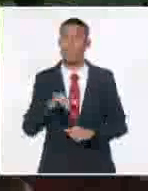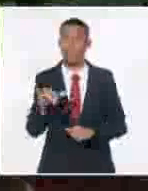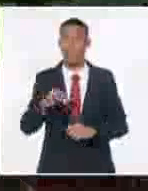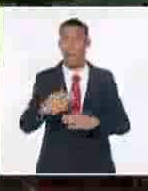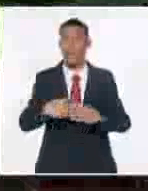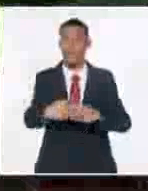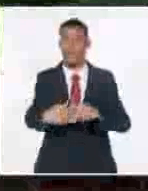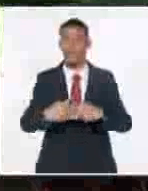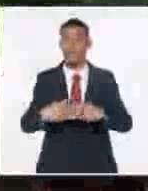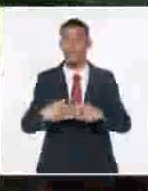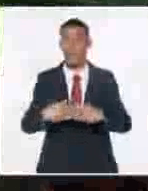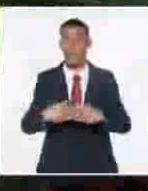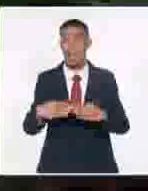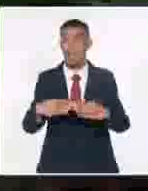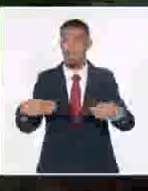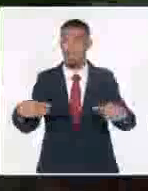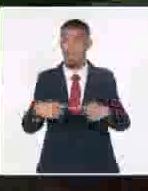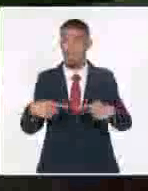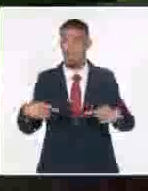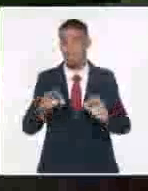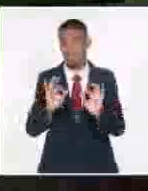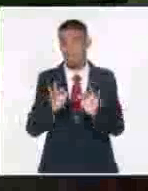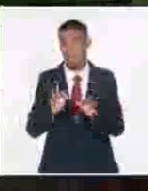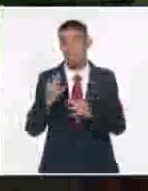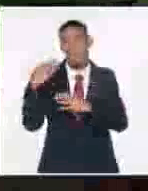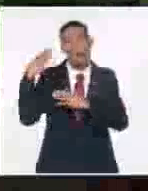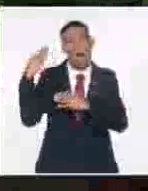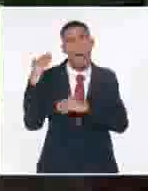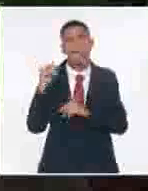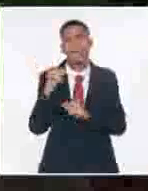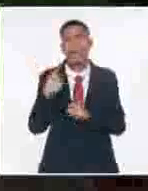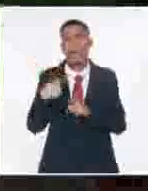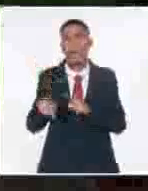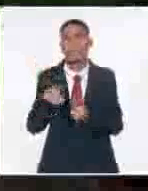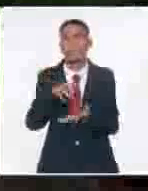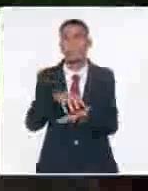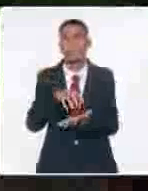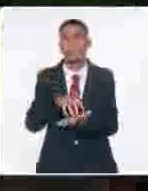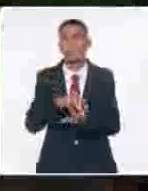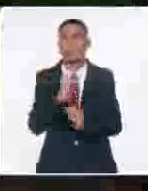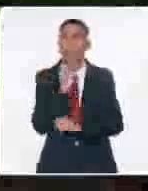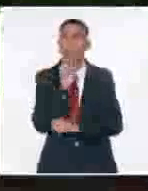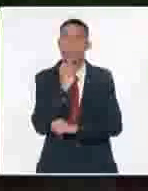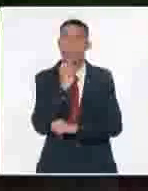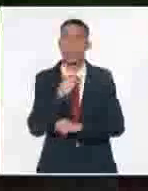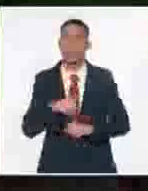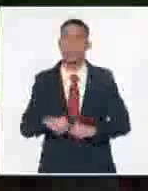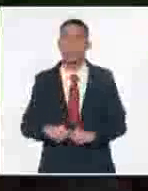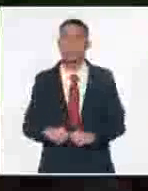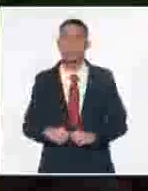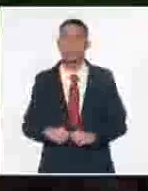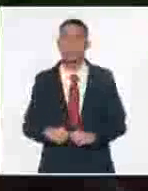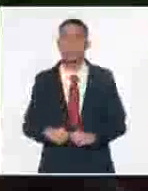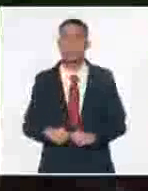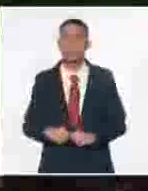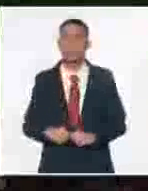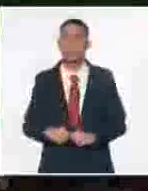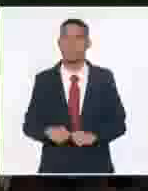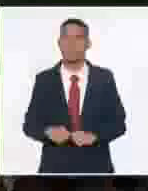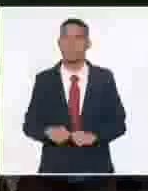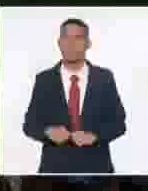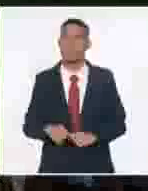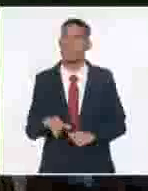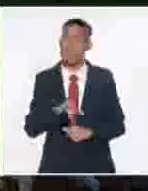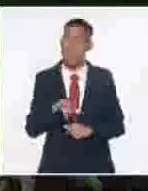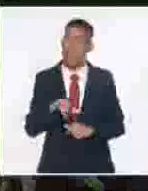1967, con su capital en Jerusalén Oriental y con garantías para